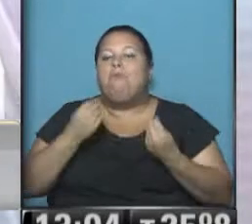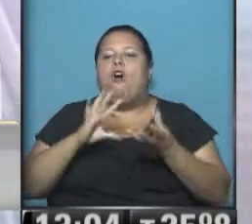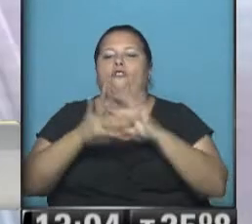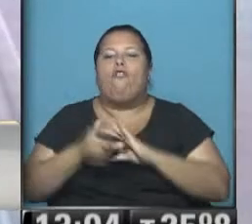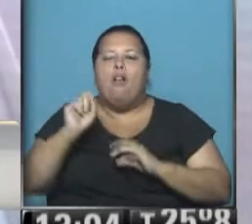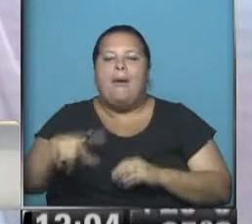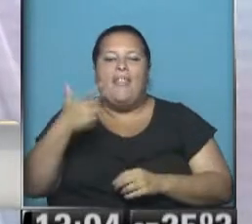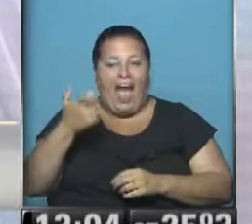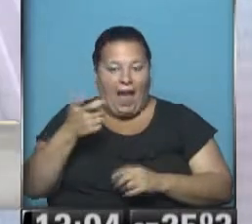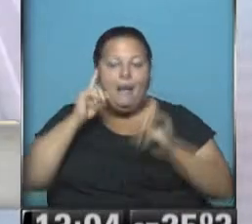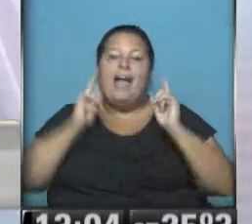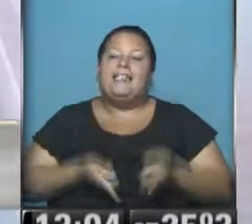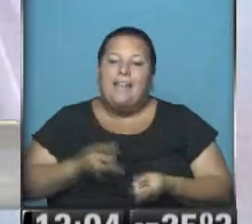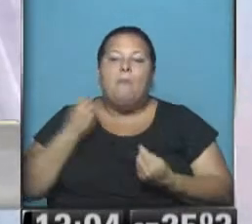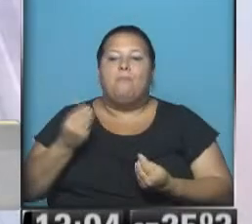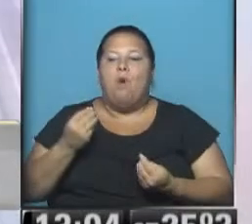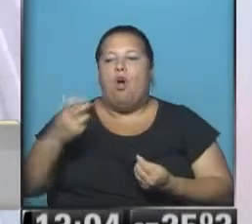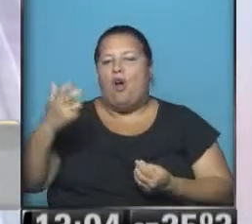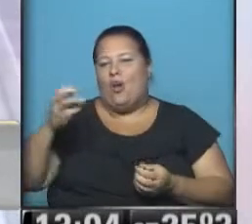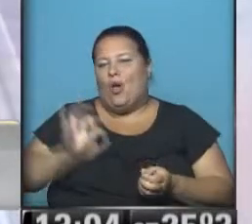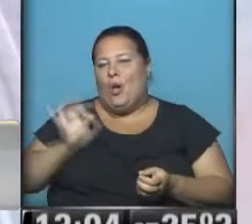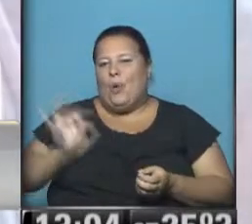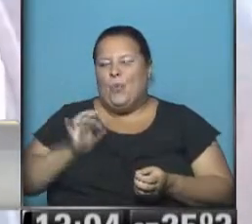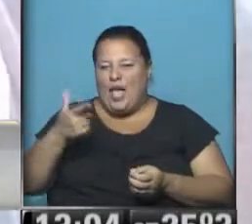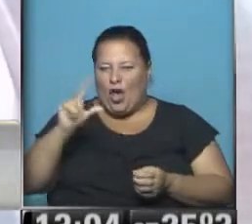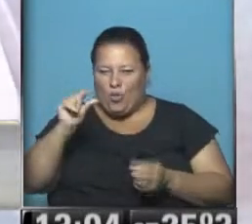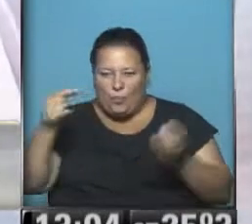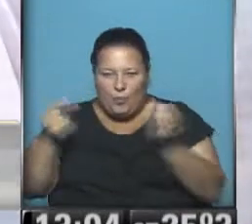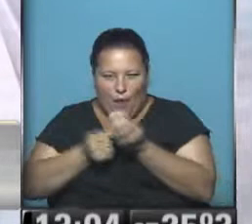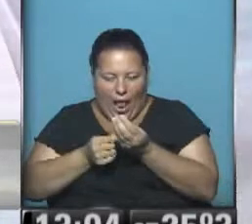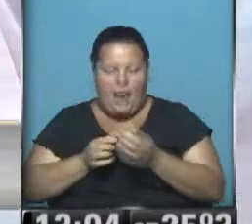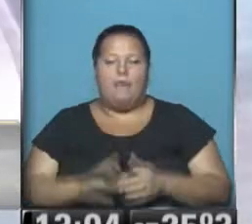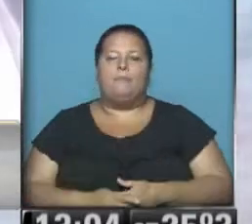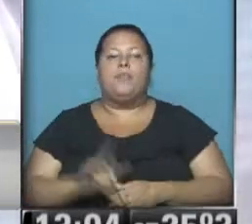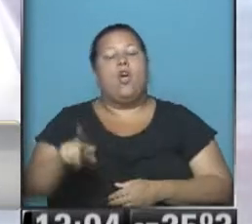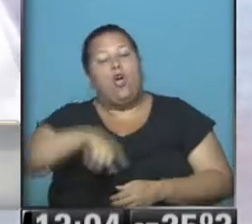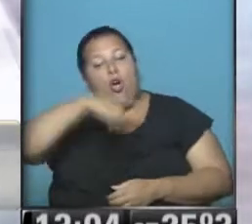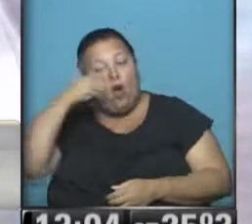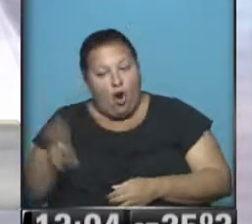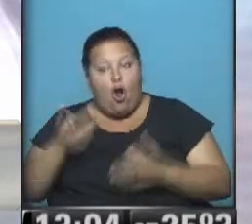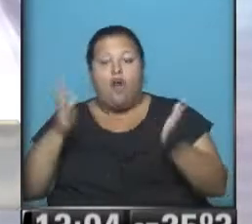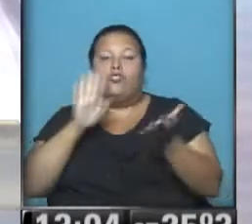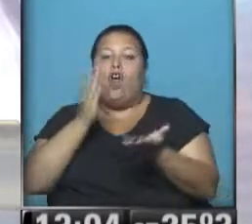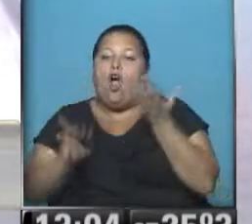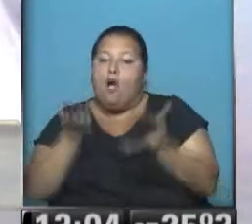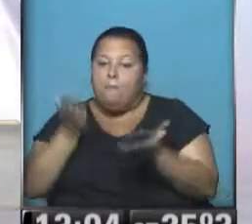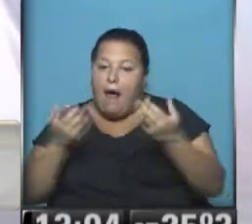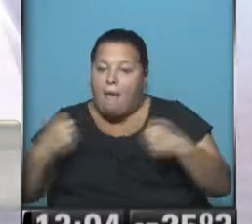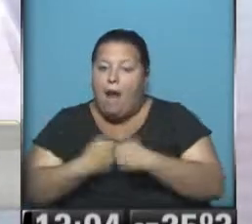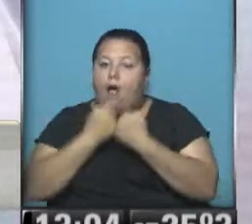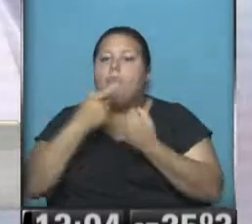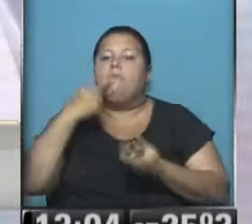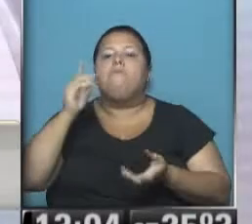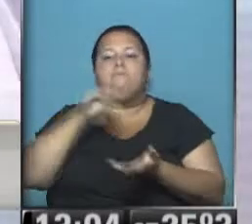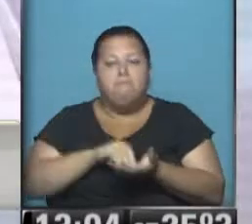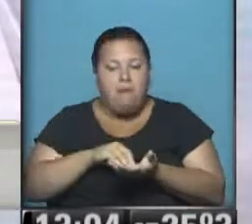característica del arma y también por la edad que tenían los proyectiles. Otro de los cotejos también tienen nueva